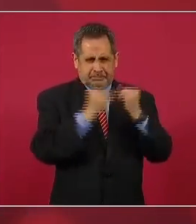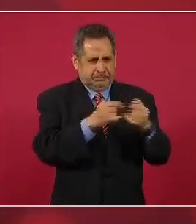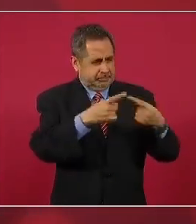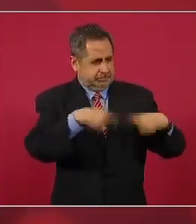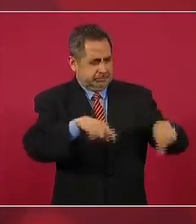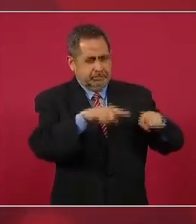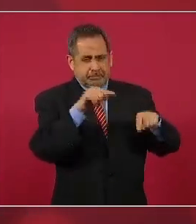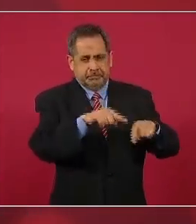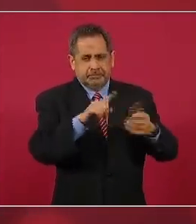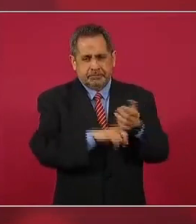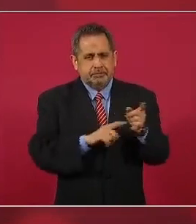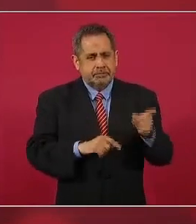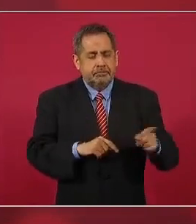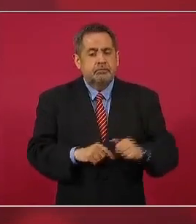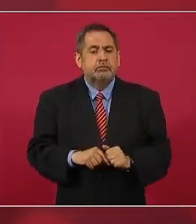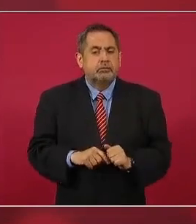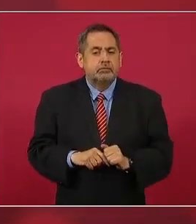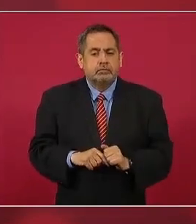que